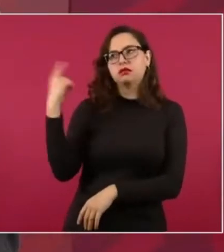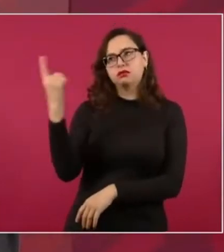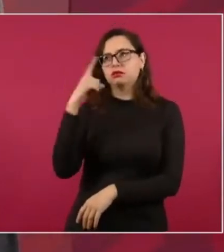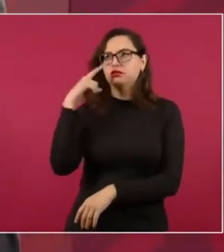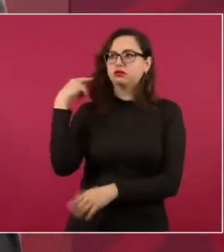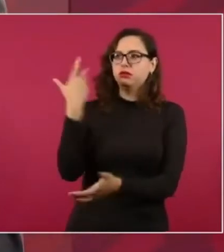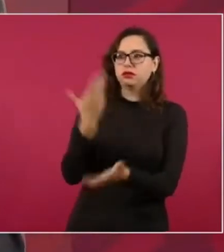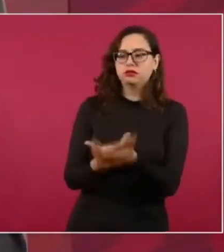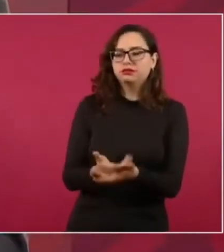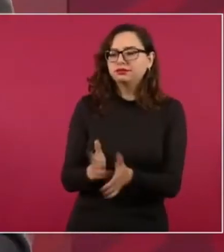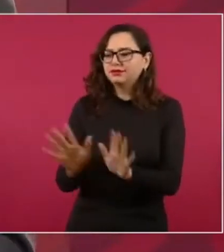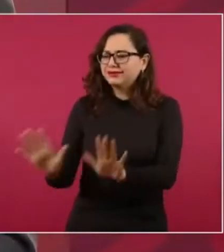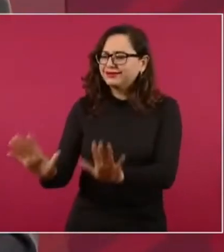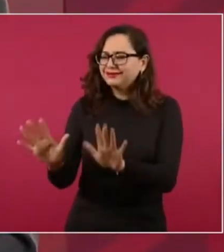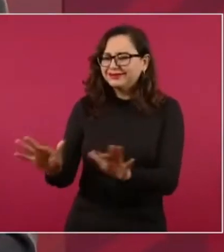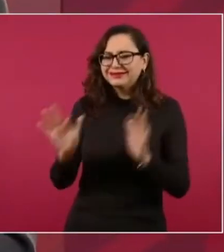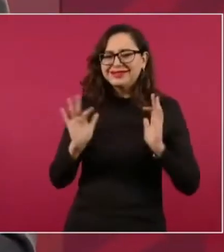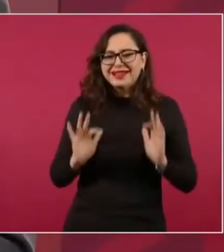Pero imagínense,